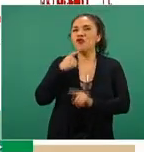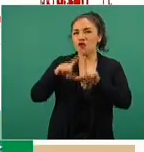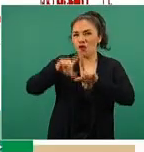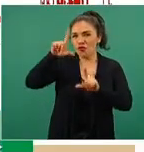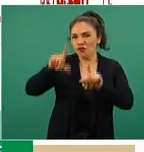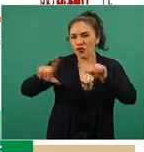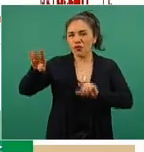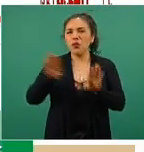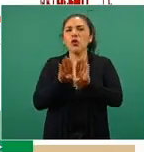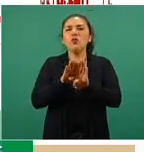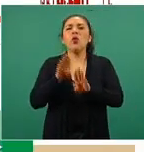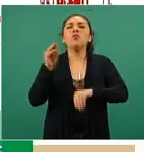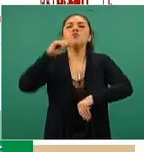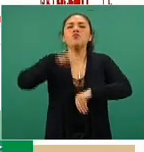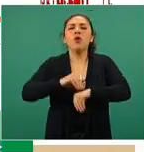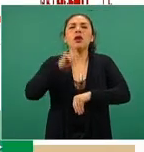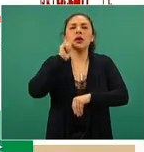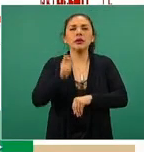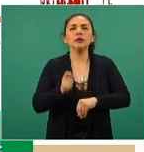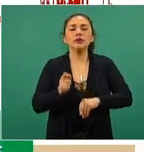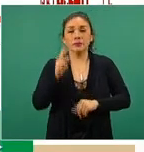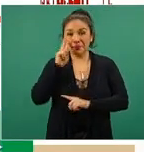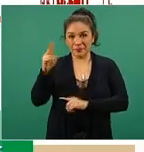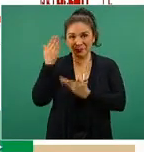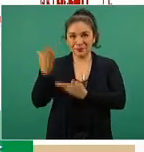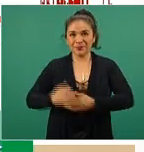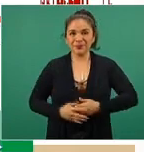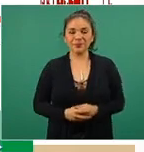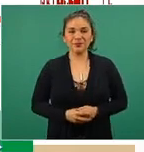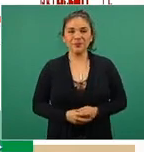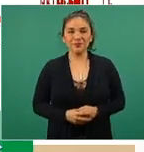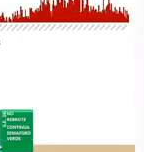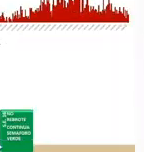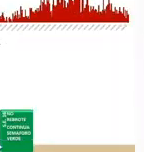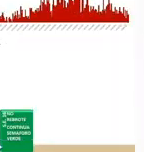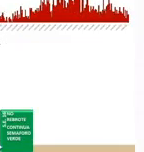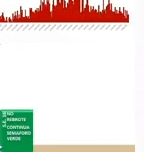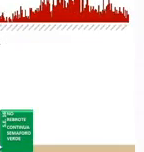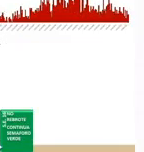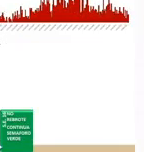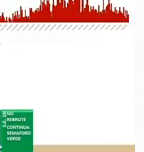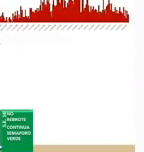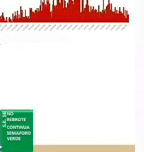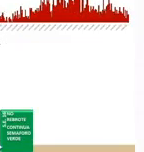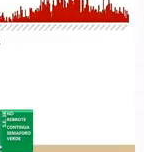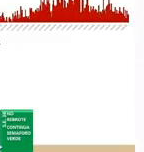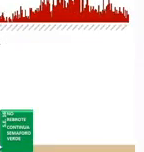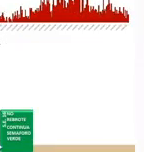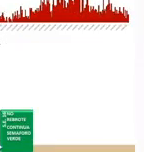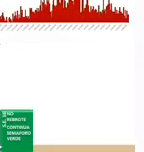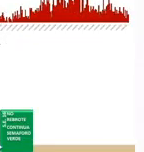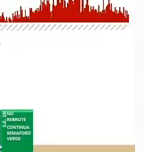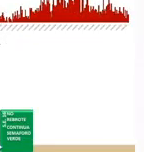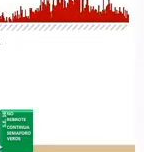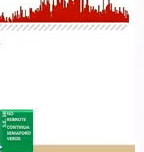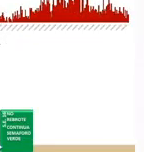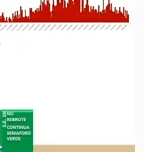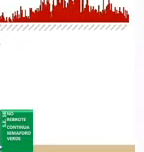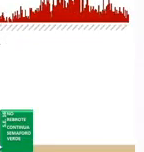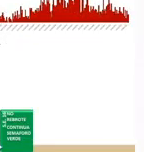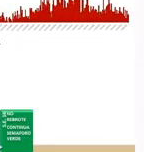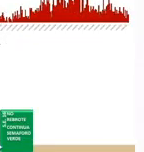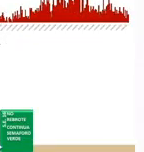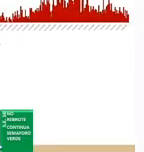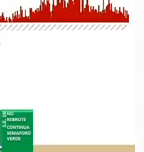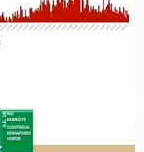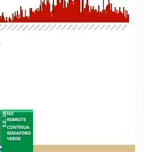una tabla del comportamiento, desde que se dio el primer caso, aquel 25 de febrero del año pasado, hasta